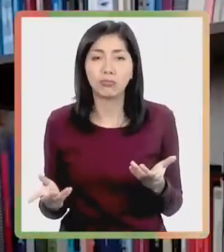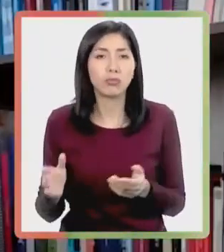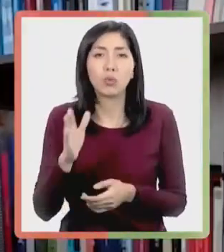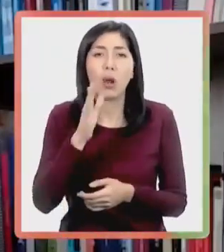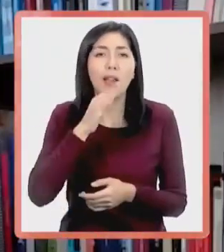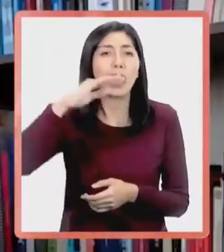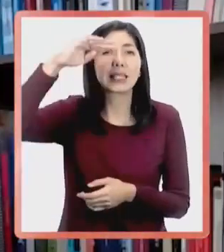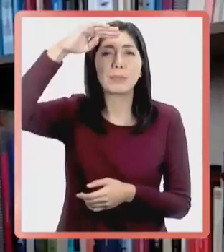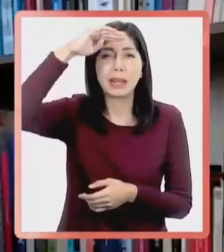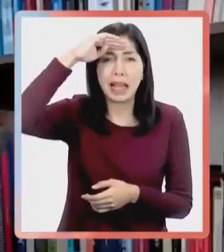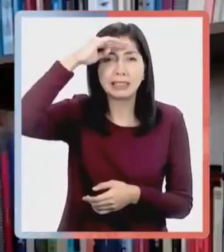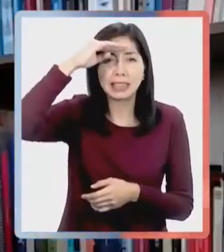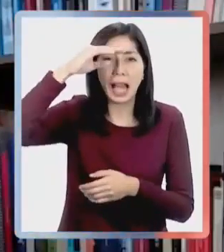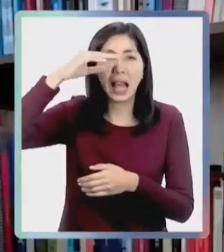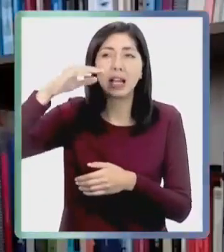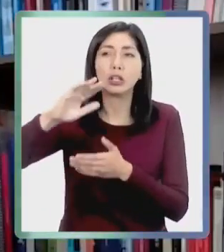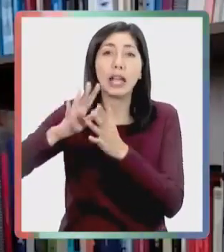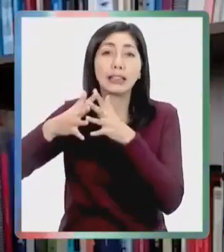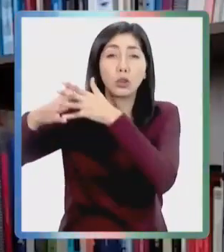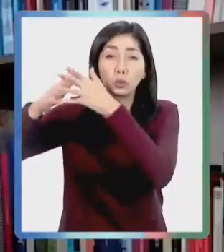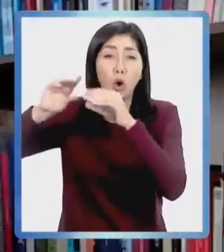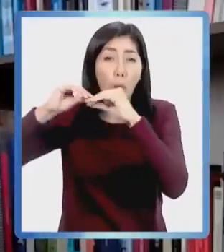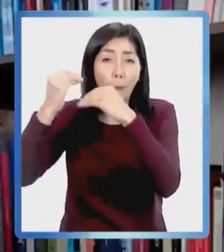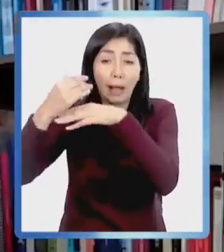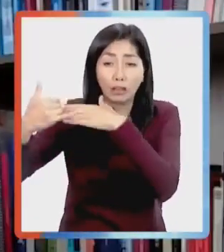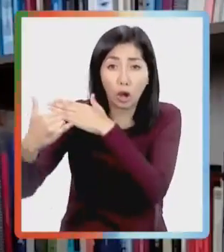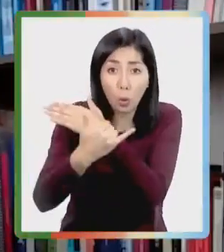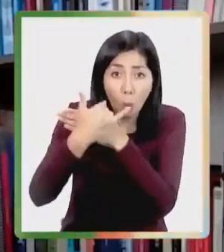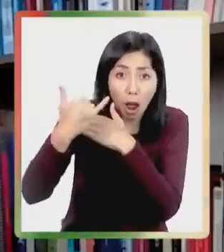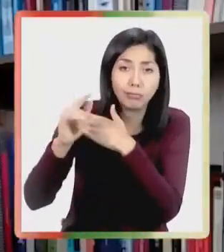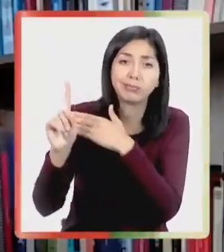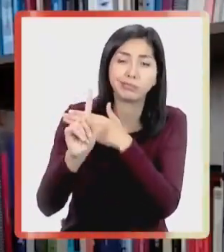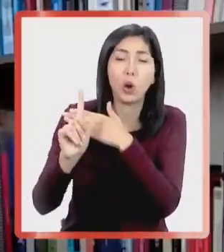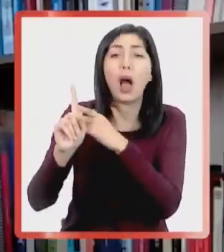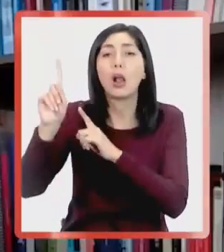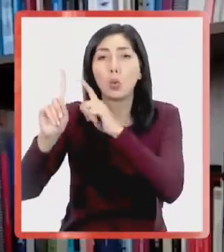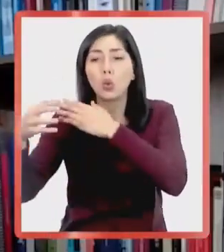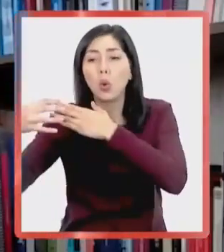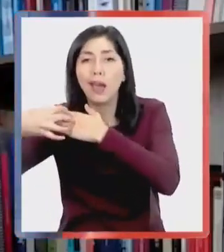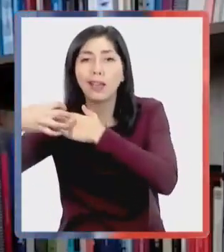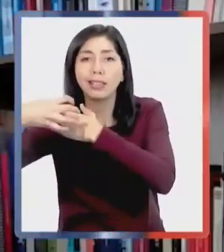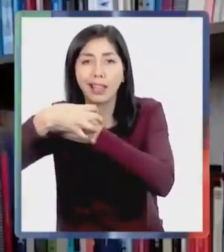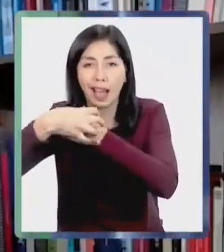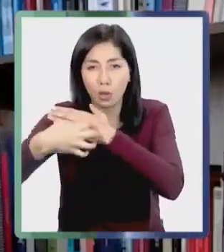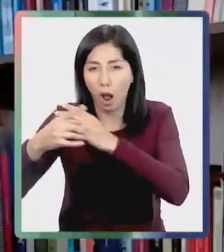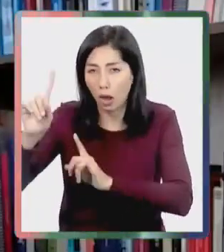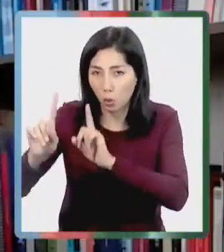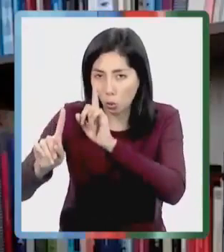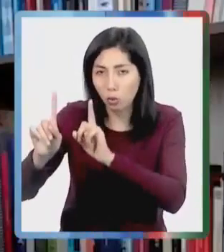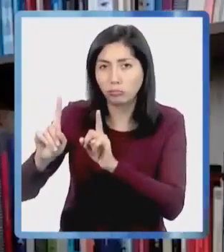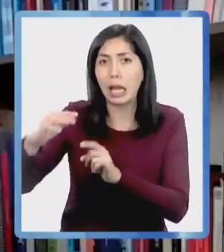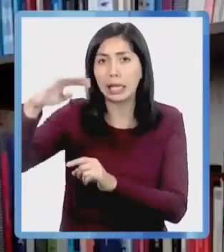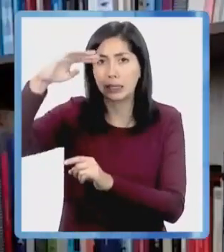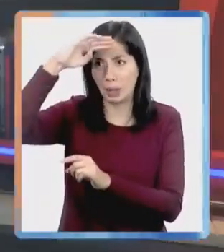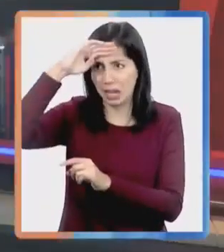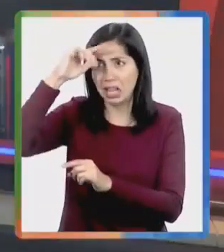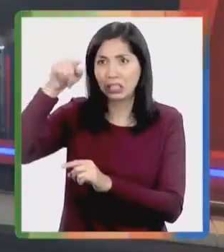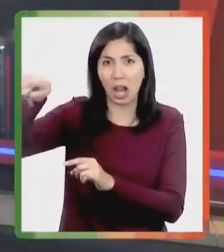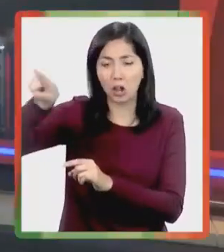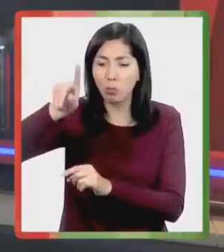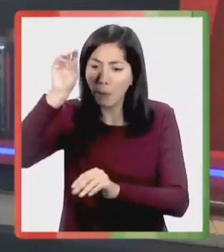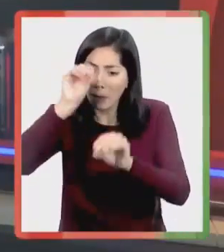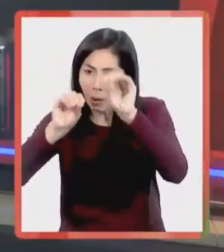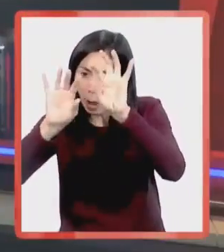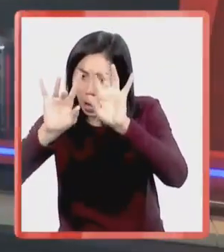hay experiencias unificadas, pero sí hay experiencias en algunos lugares y que además, como buenos gringos, la han